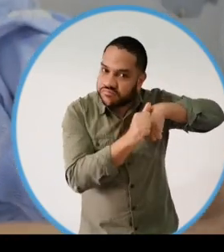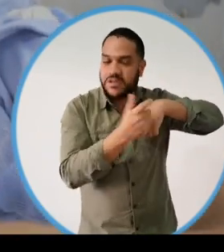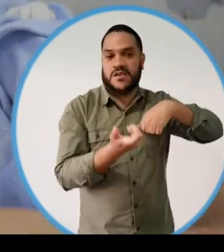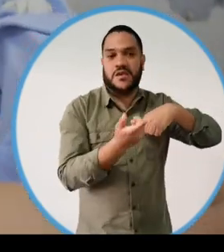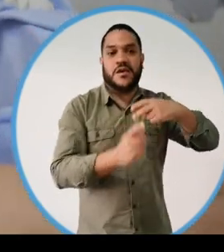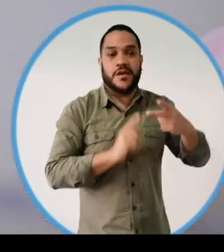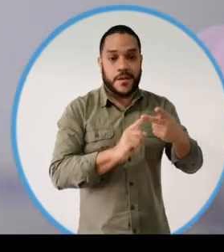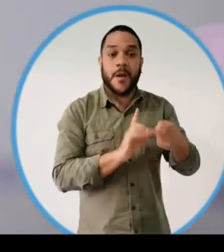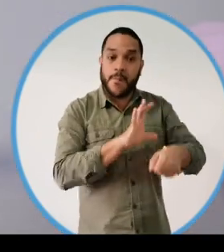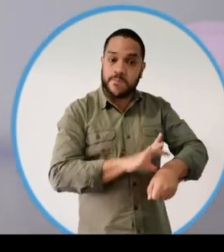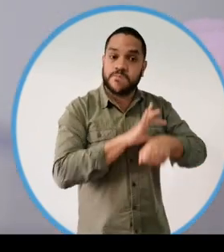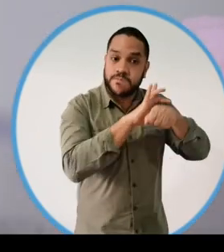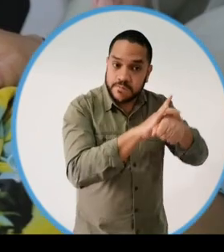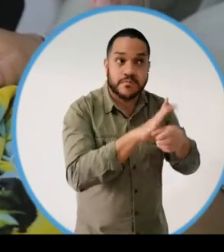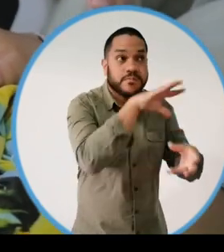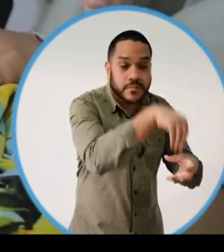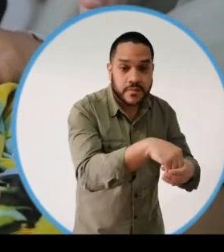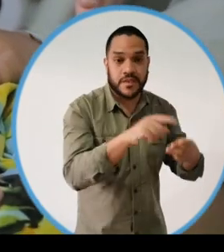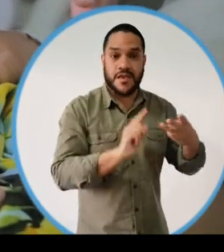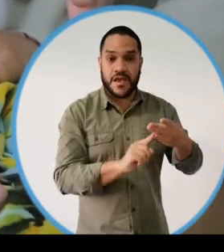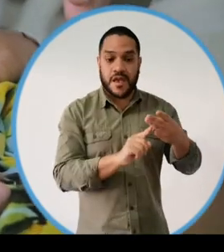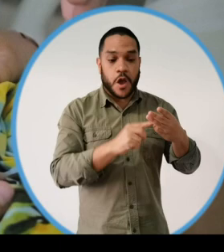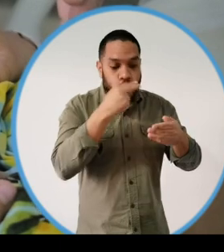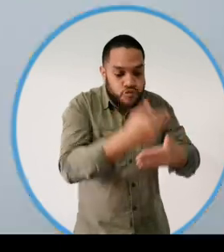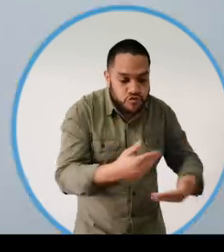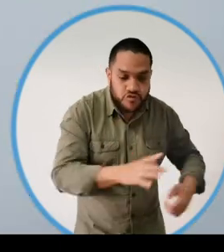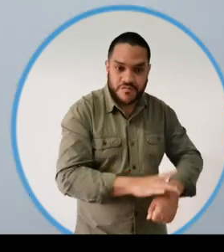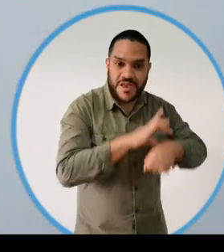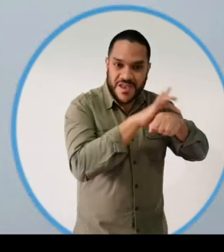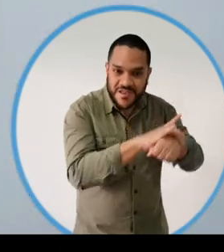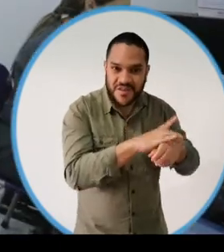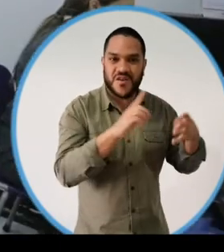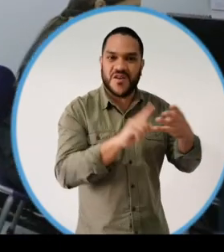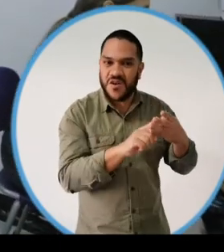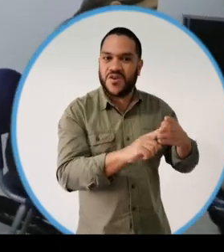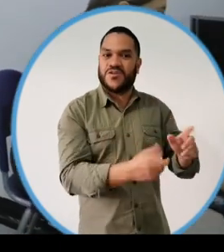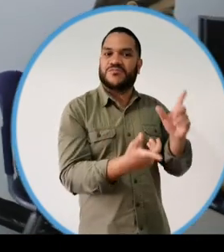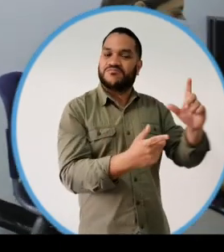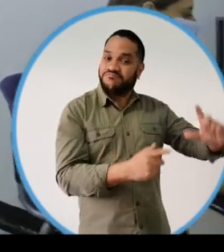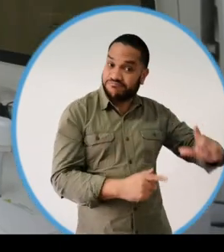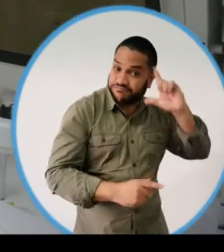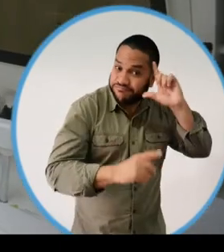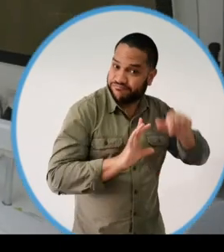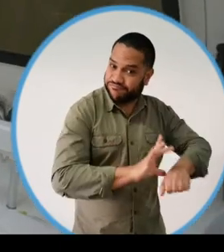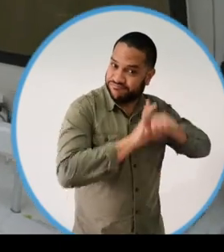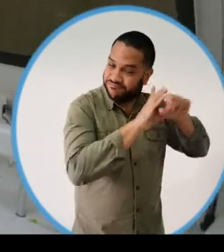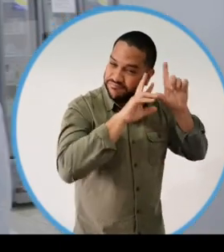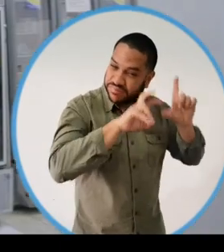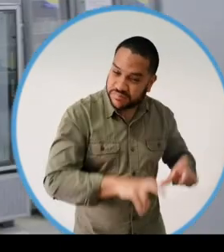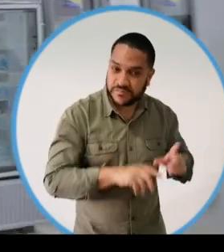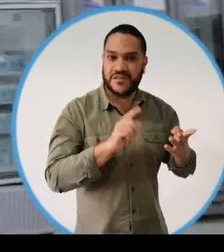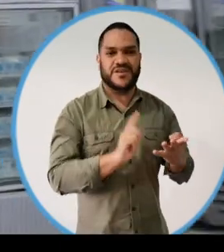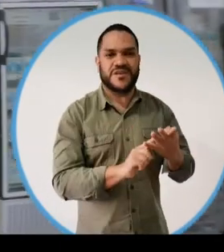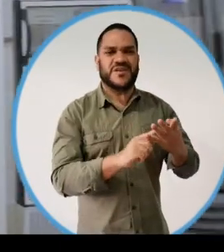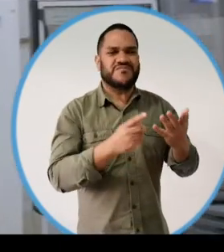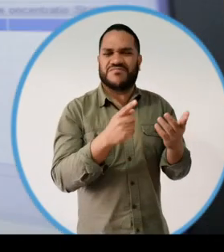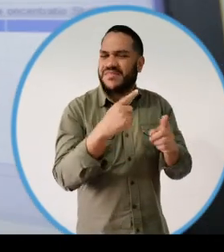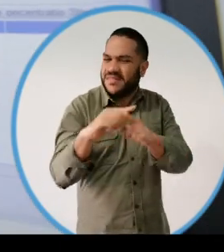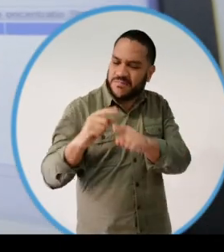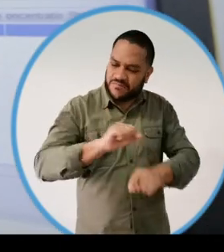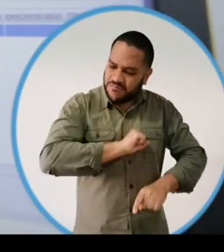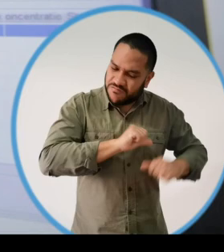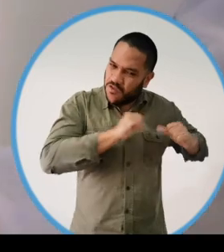interna, pediatría, ginecobstetricia, cardiología, entre otras. Contamos con uno de los laboratorios clínicos y